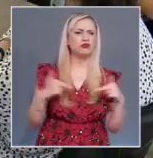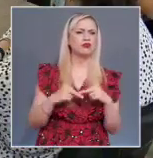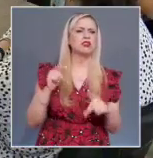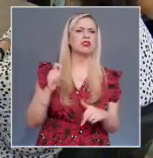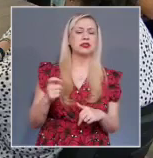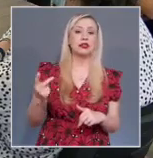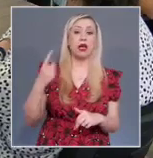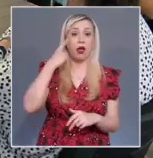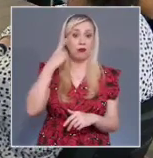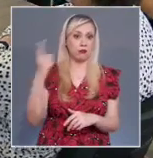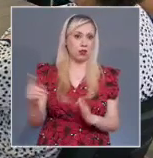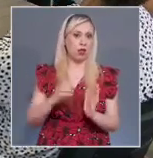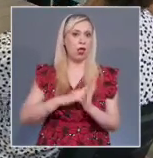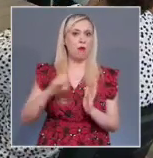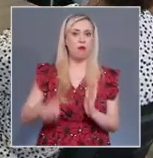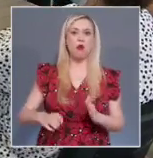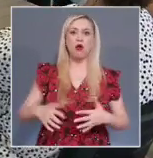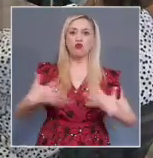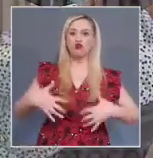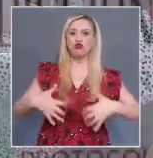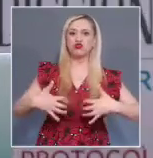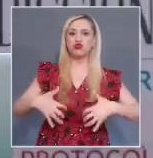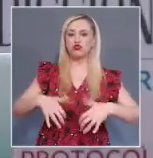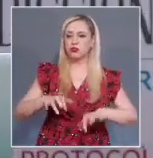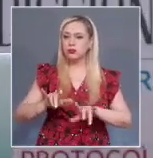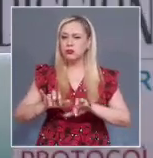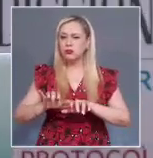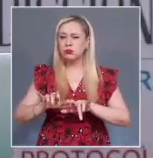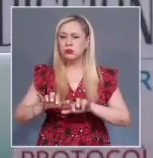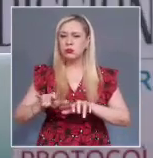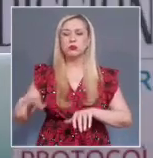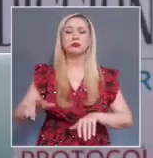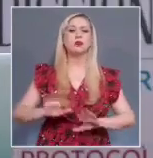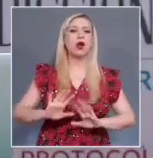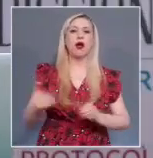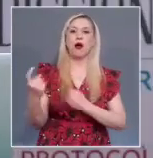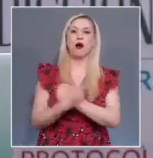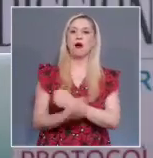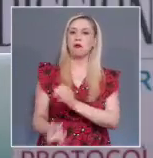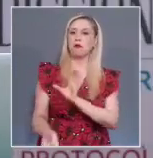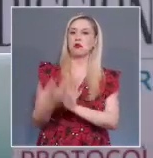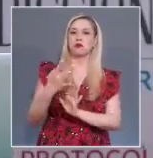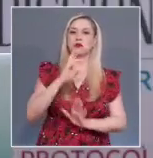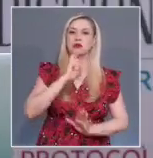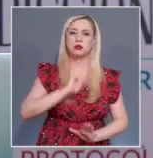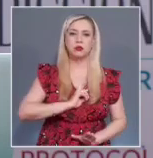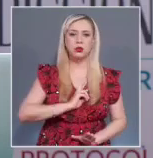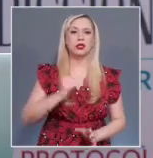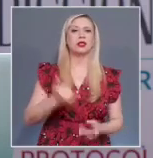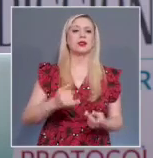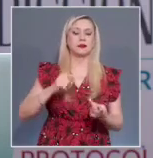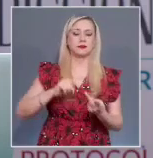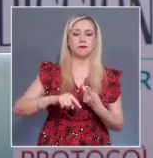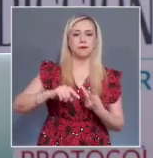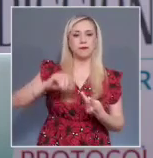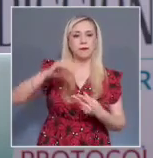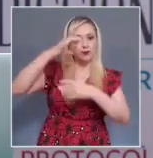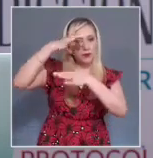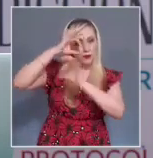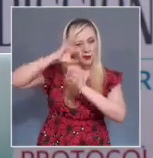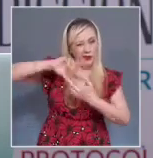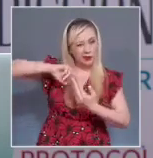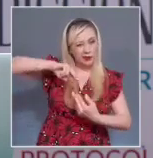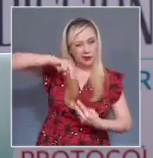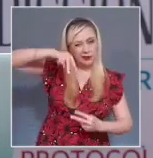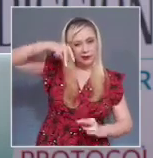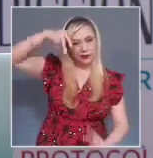artificial, así como el uso de material genético. Que es necesario que el personal del tribunal y